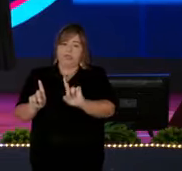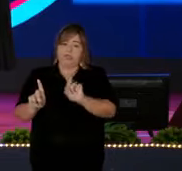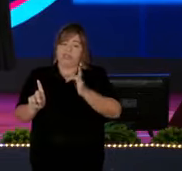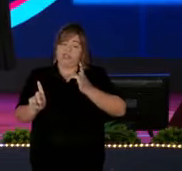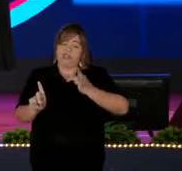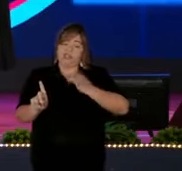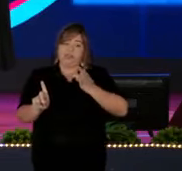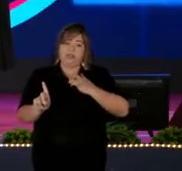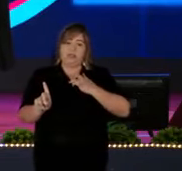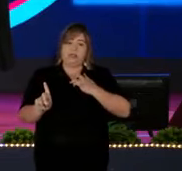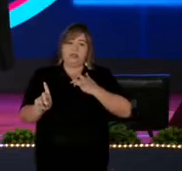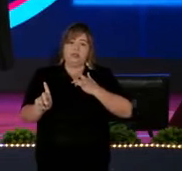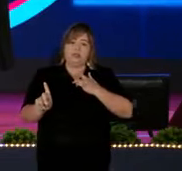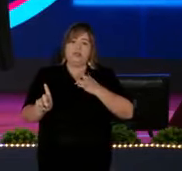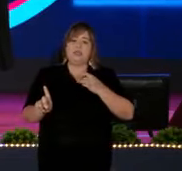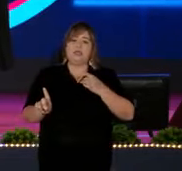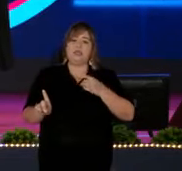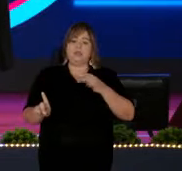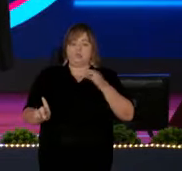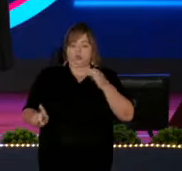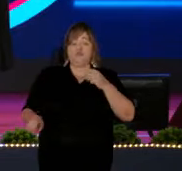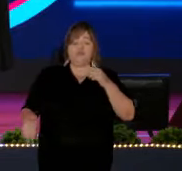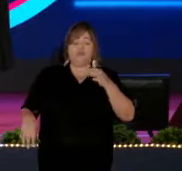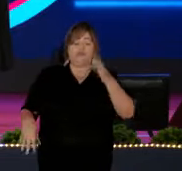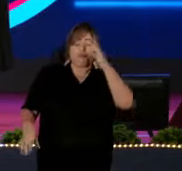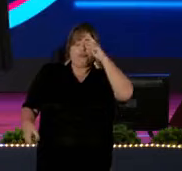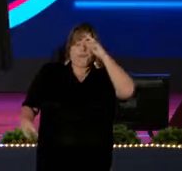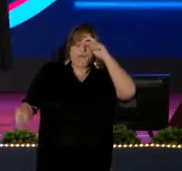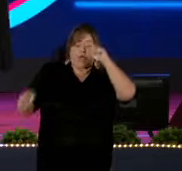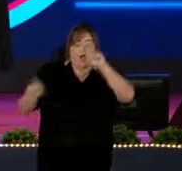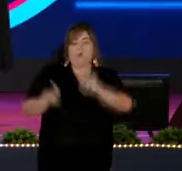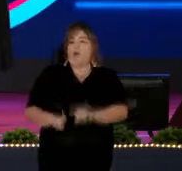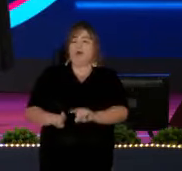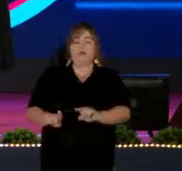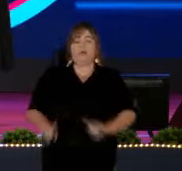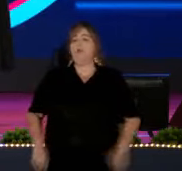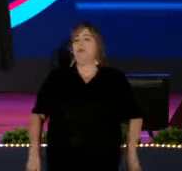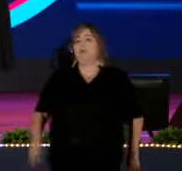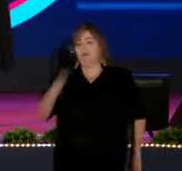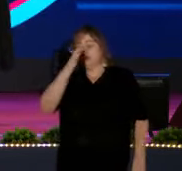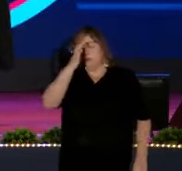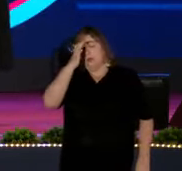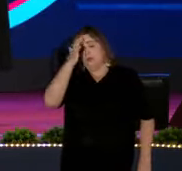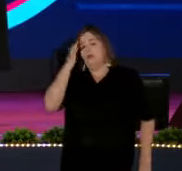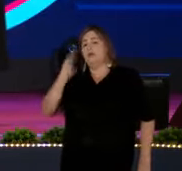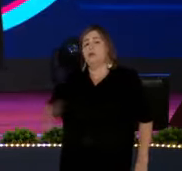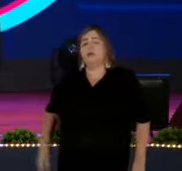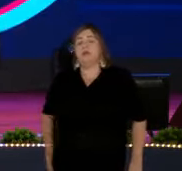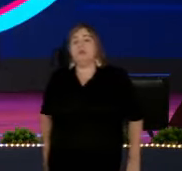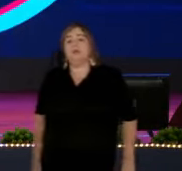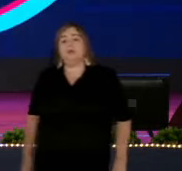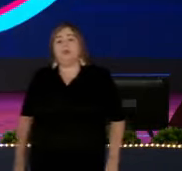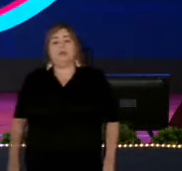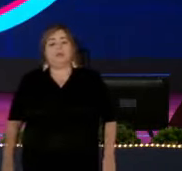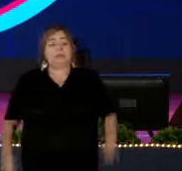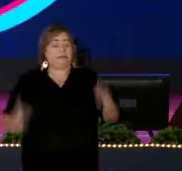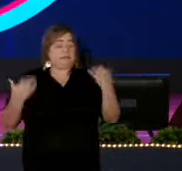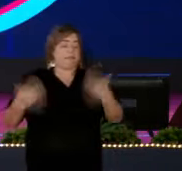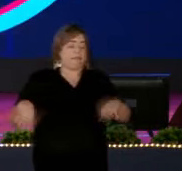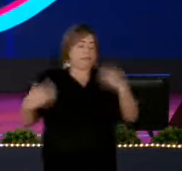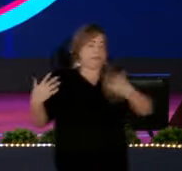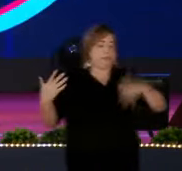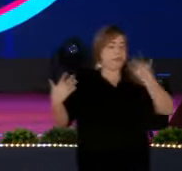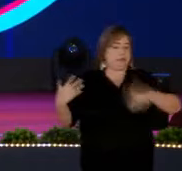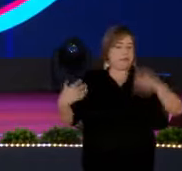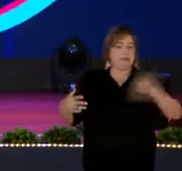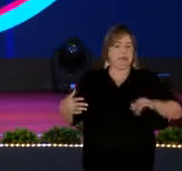ellos que tú estás aprobando lo que ellos hacen. Ay, se formó algo.